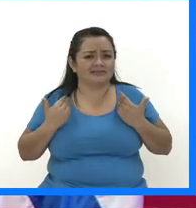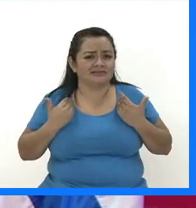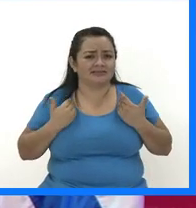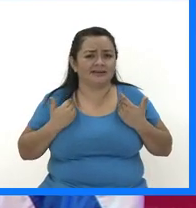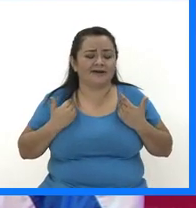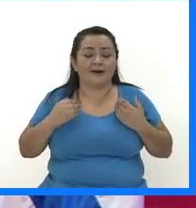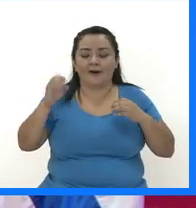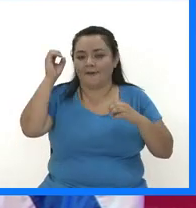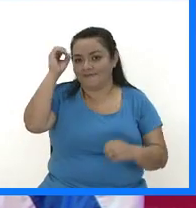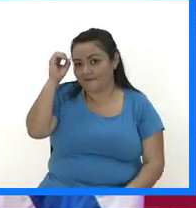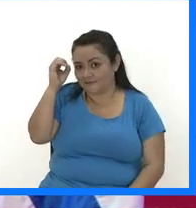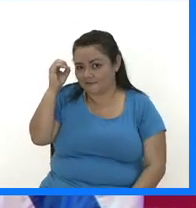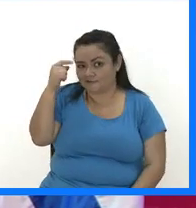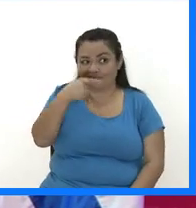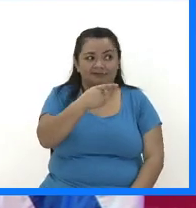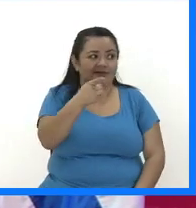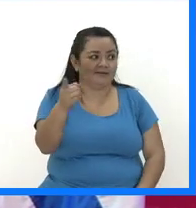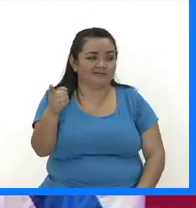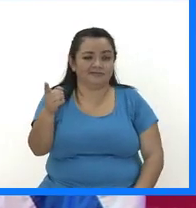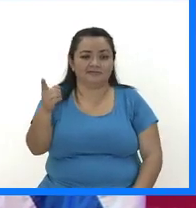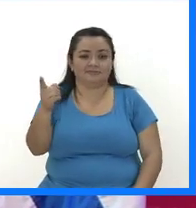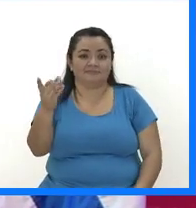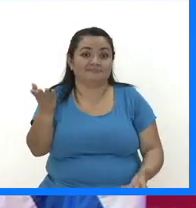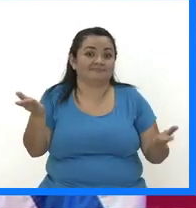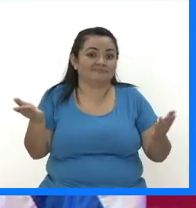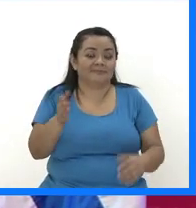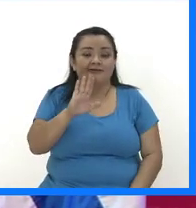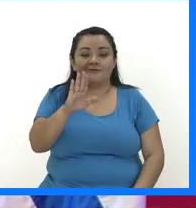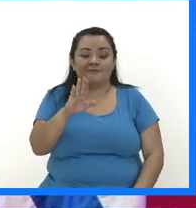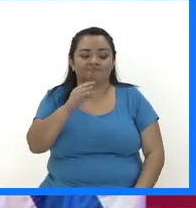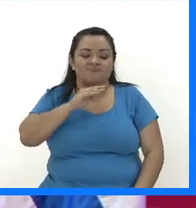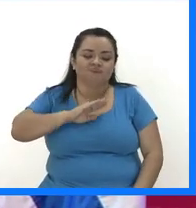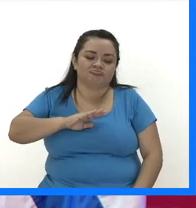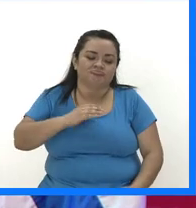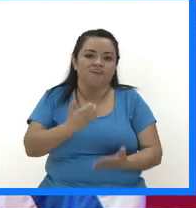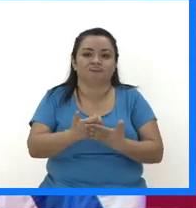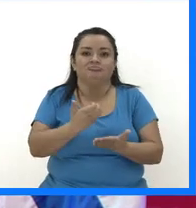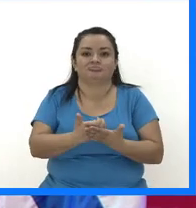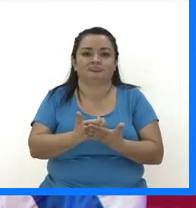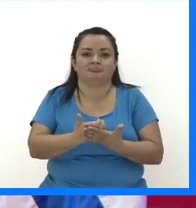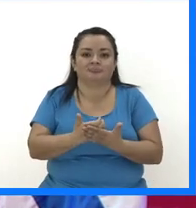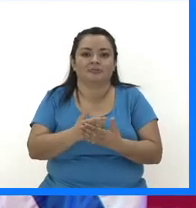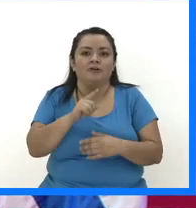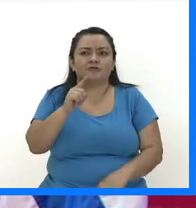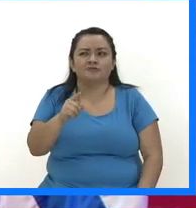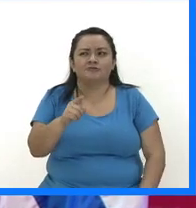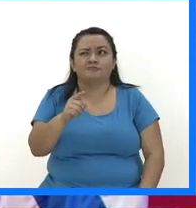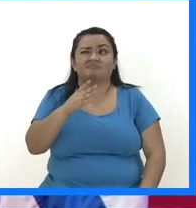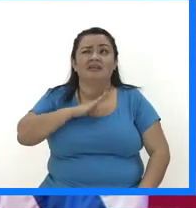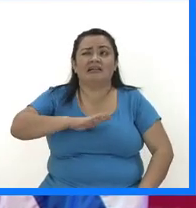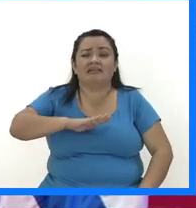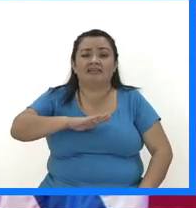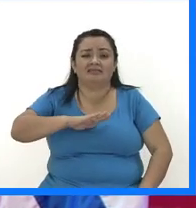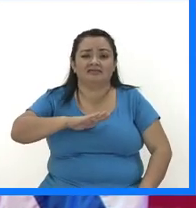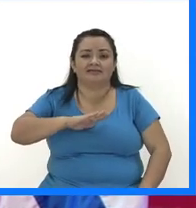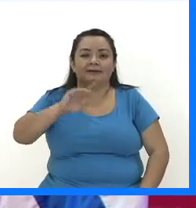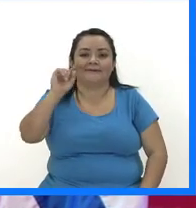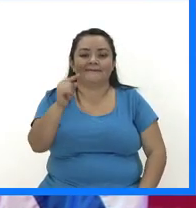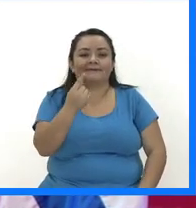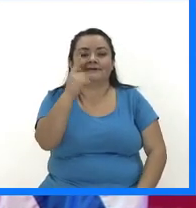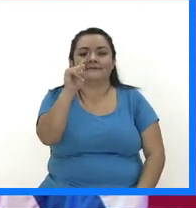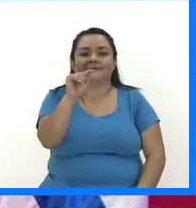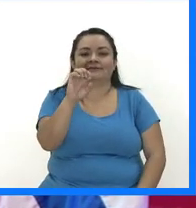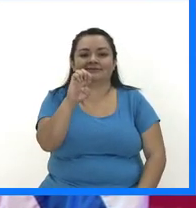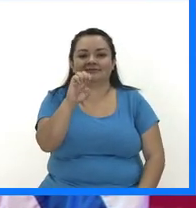pueden ser las palabras siguientes pudieron ser tus limitantes económicas puedo haber sido tus complejos personales primeras de sharon